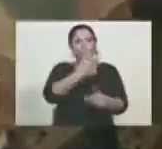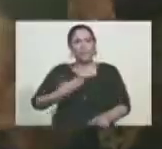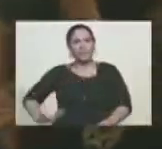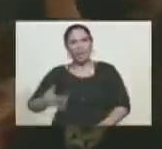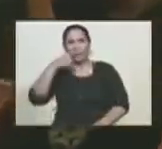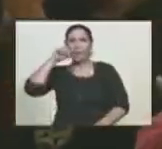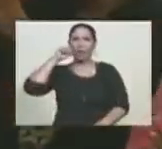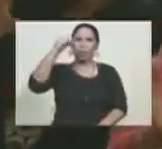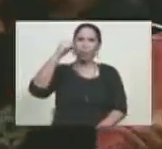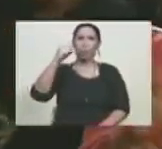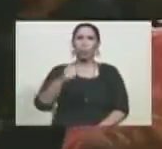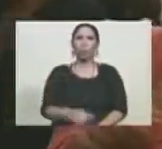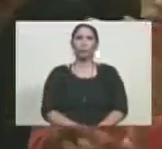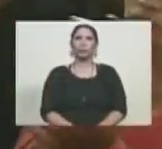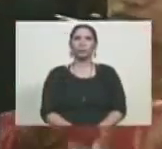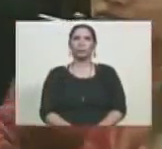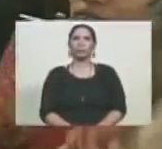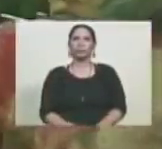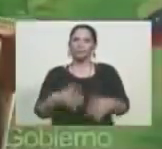Moro,